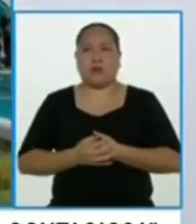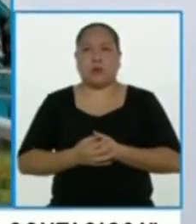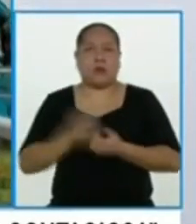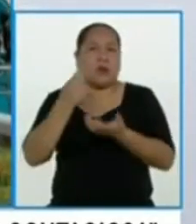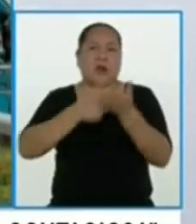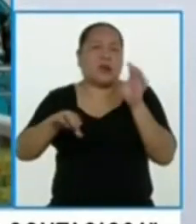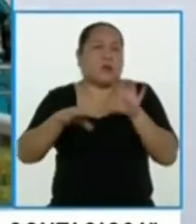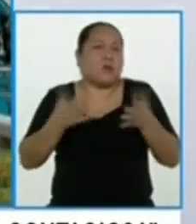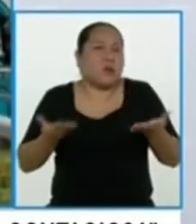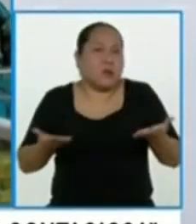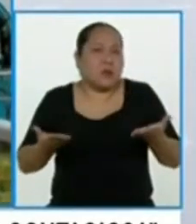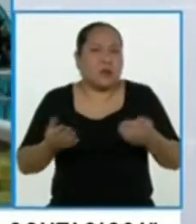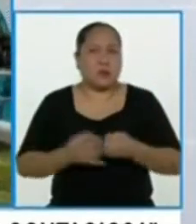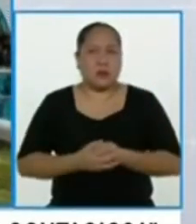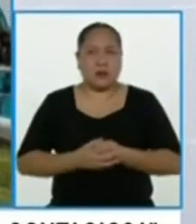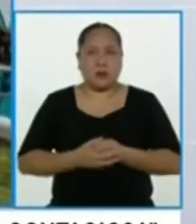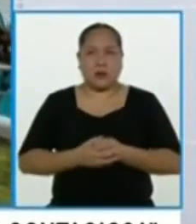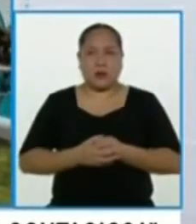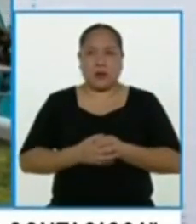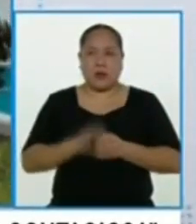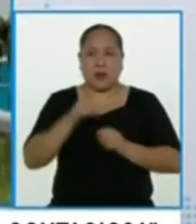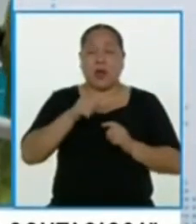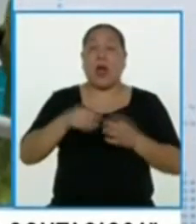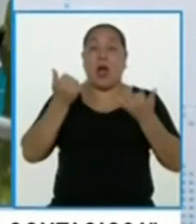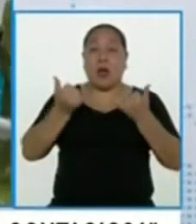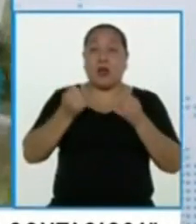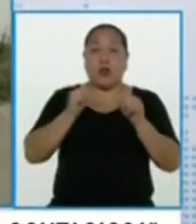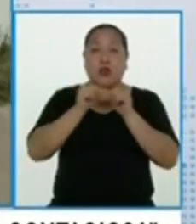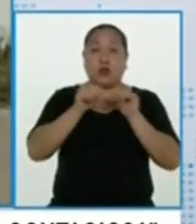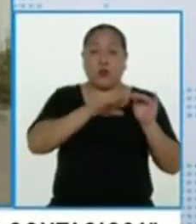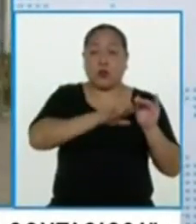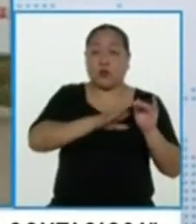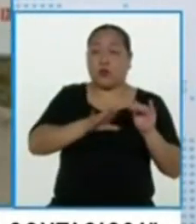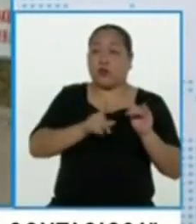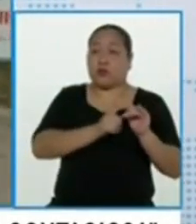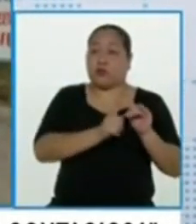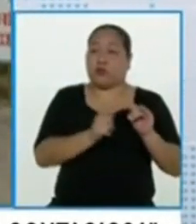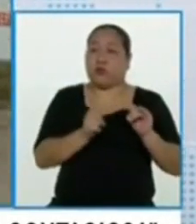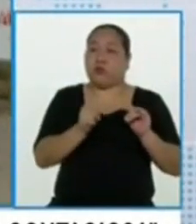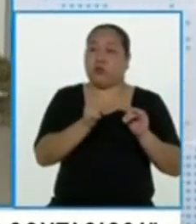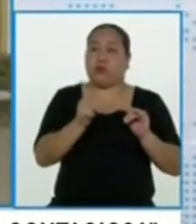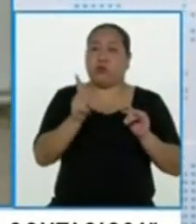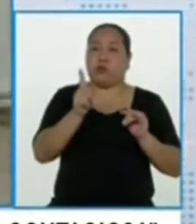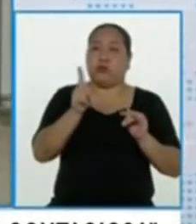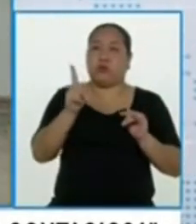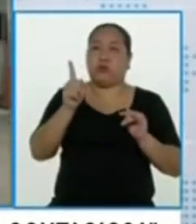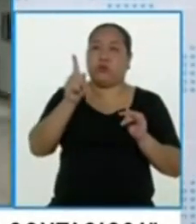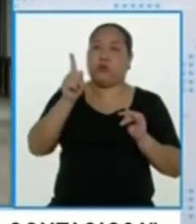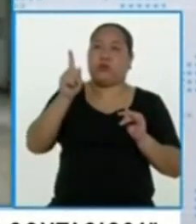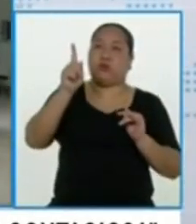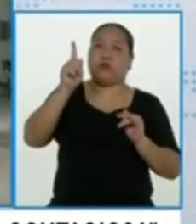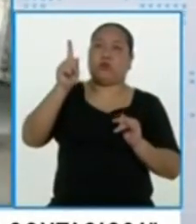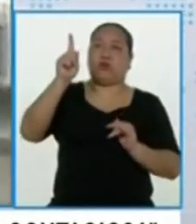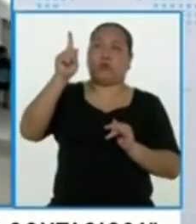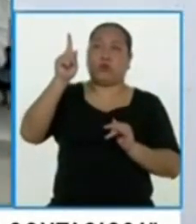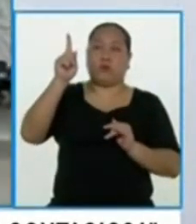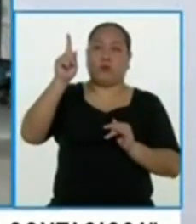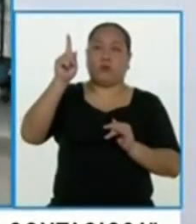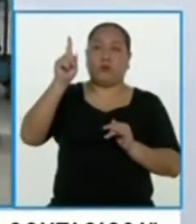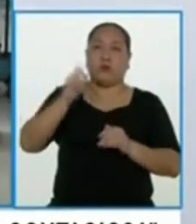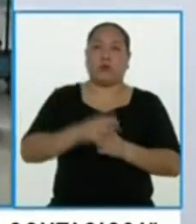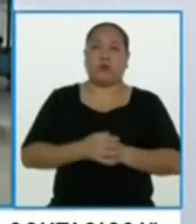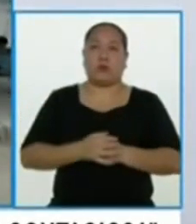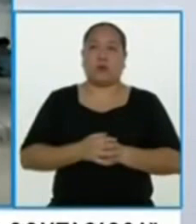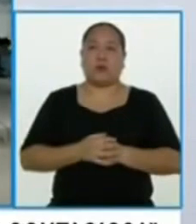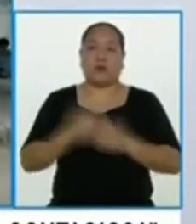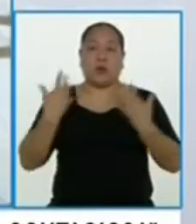¿Qué estamos haciendo? La tendencia está así. Va a estar así. Va a estar así. Va a estar así. Va a estar así. Bueno,